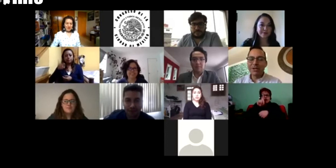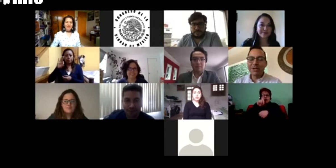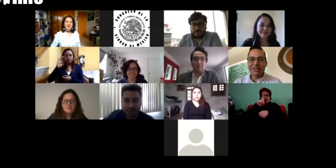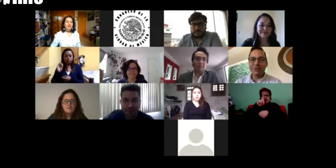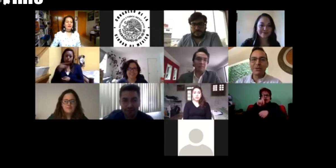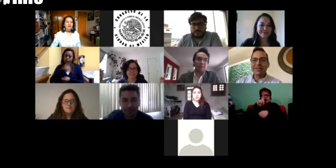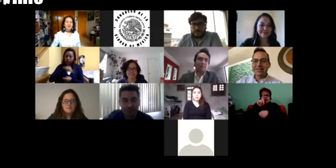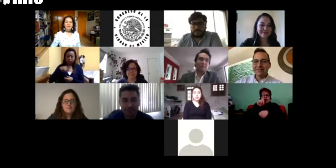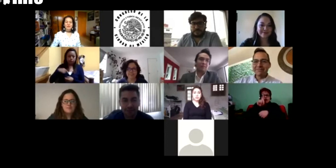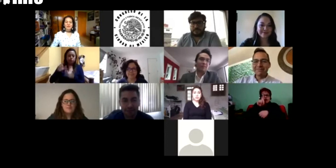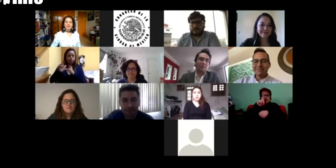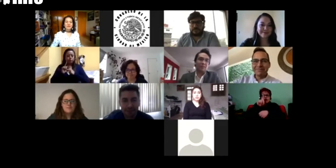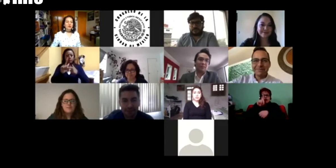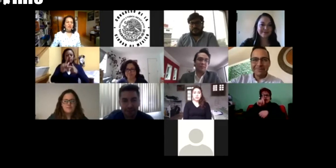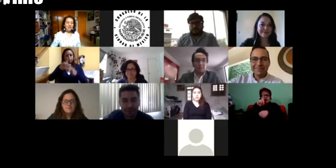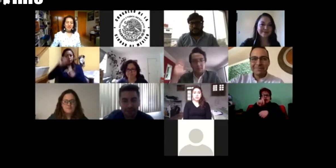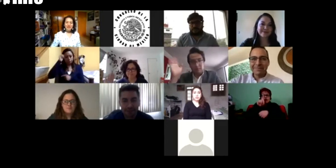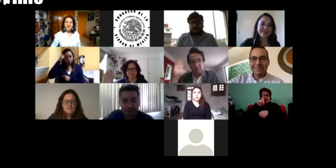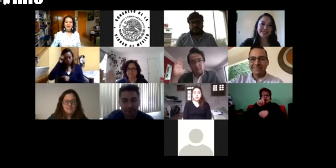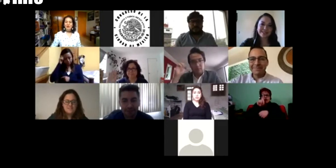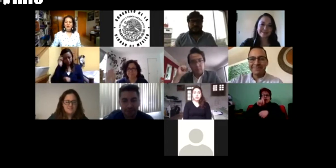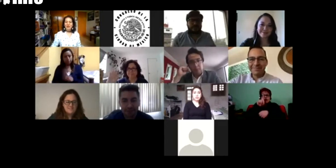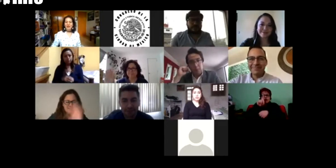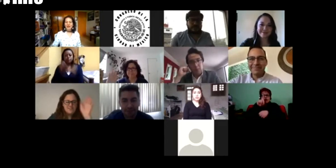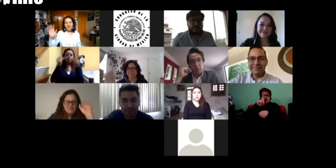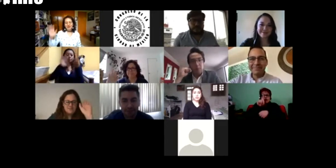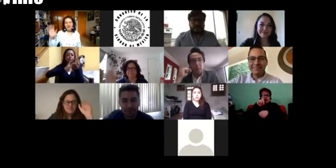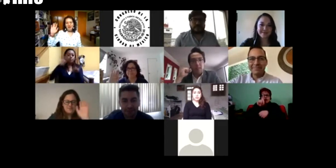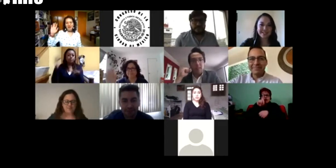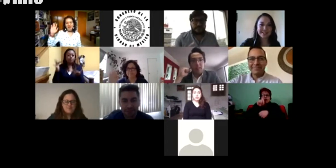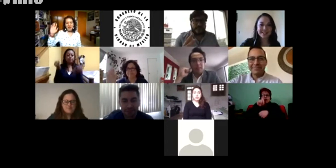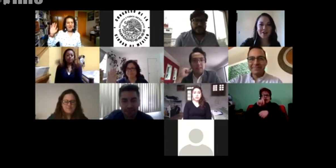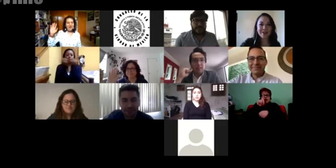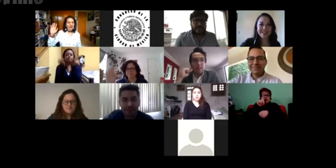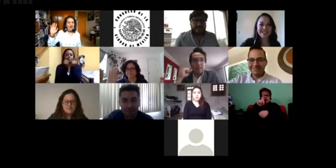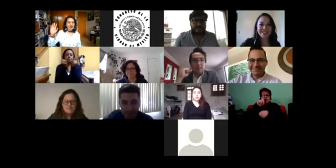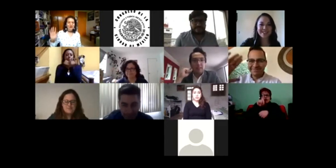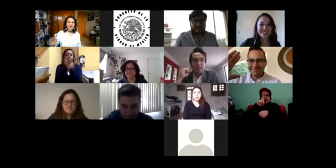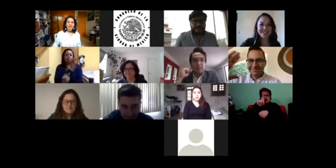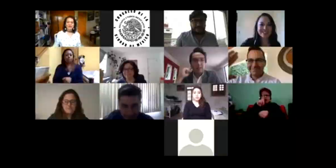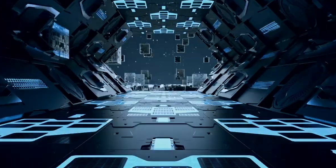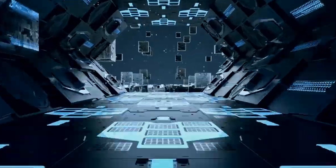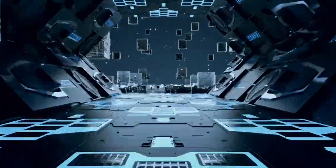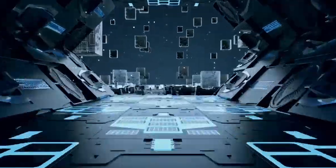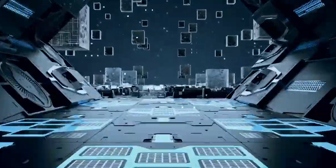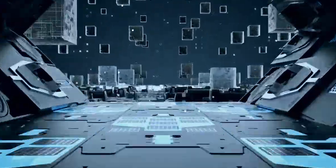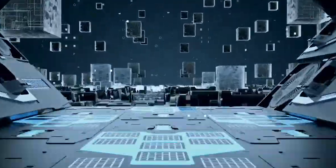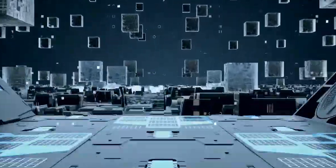saludo y gracias por conectarse. Muchas gracias, igualmente. Buena semana, hasta luego.